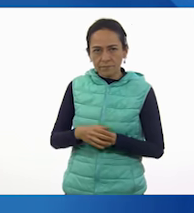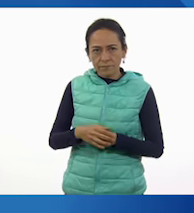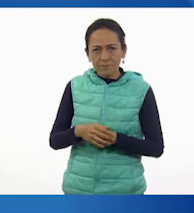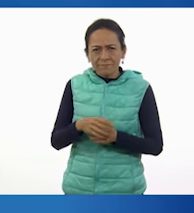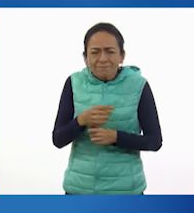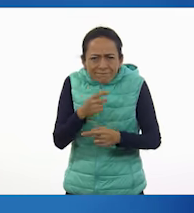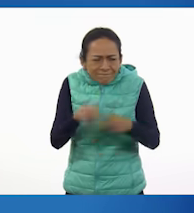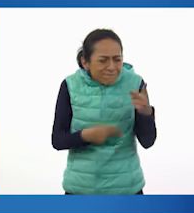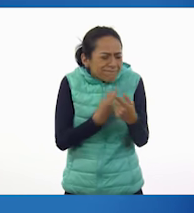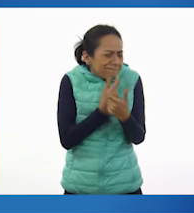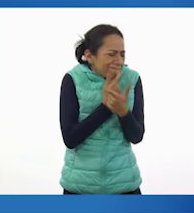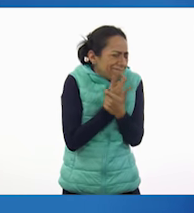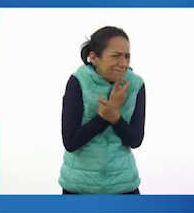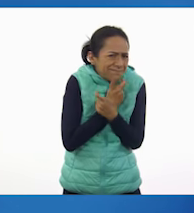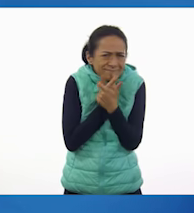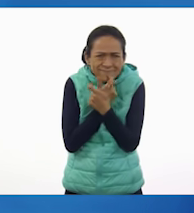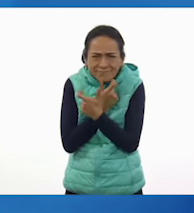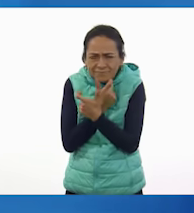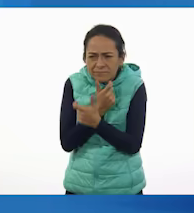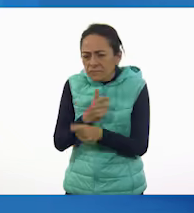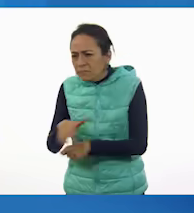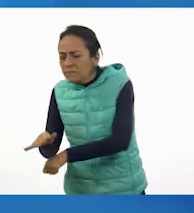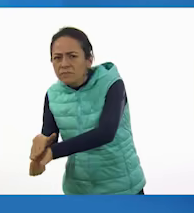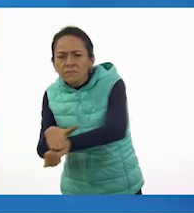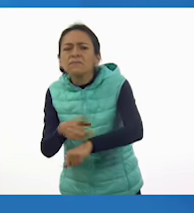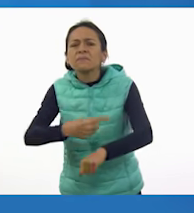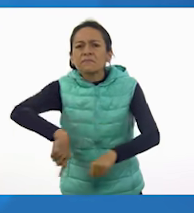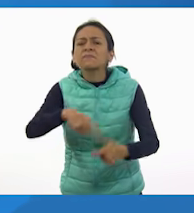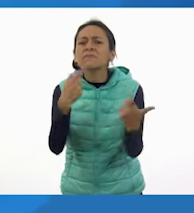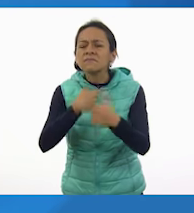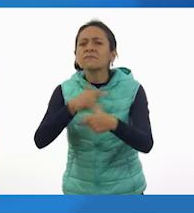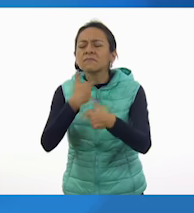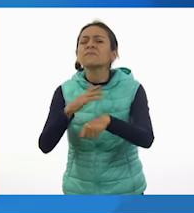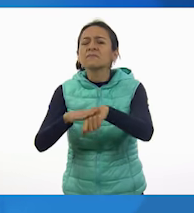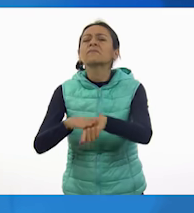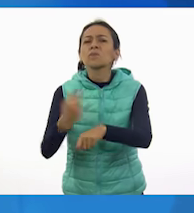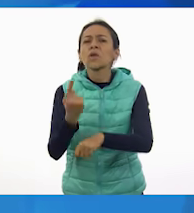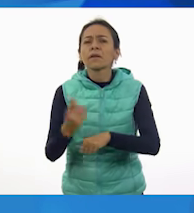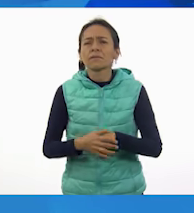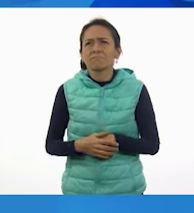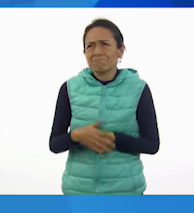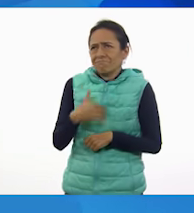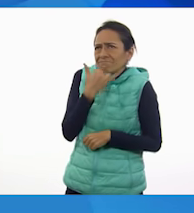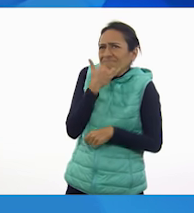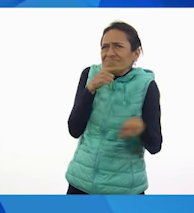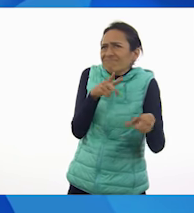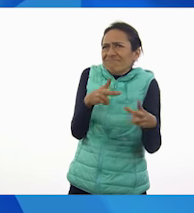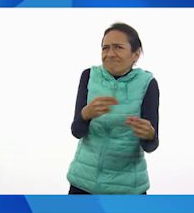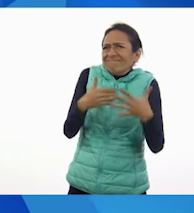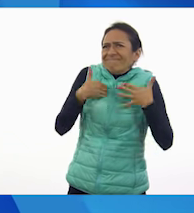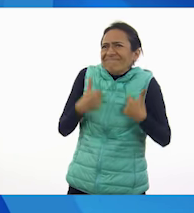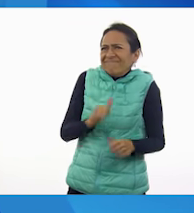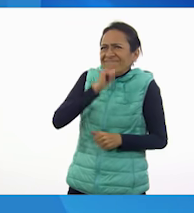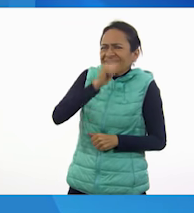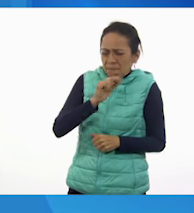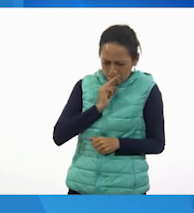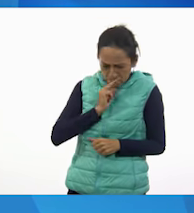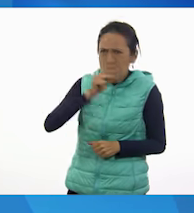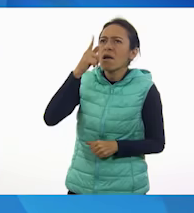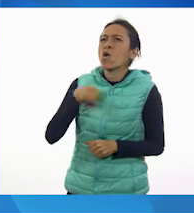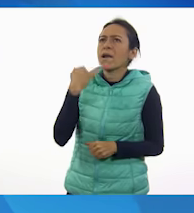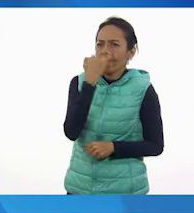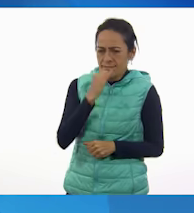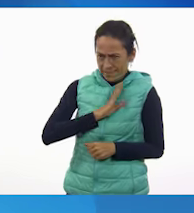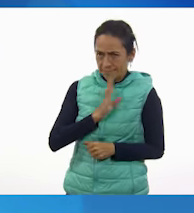¡Eh! ¿Qué? ¿De qué estás riendo? Es que no se le entiende nada, profe. Mejor que recite en español. No entiendo sus